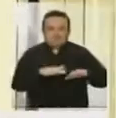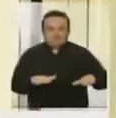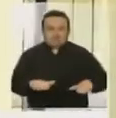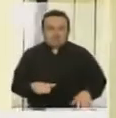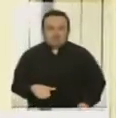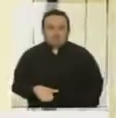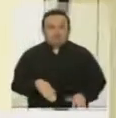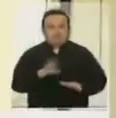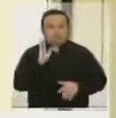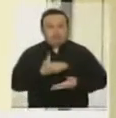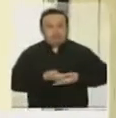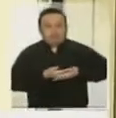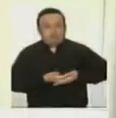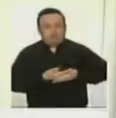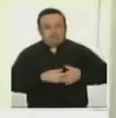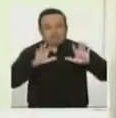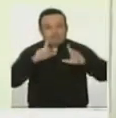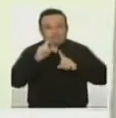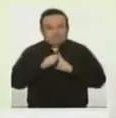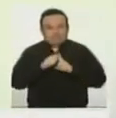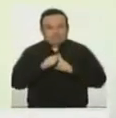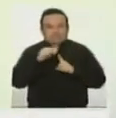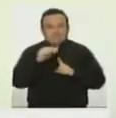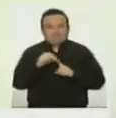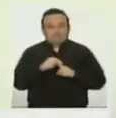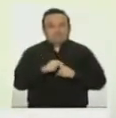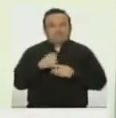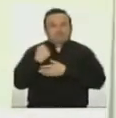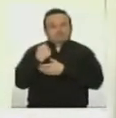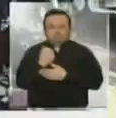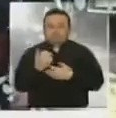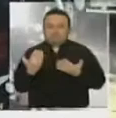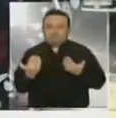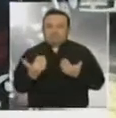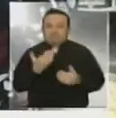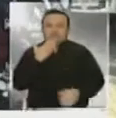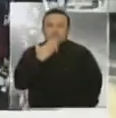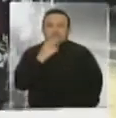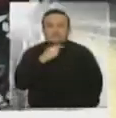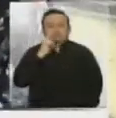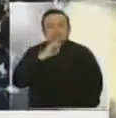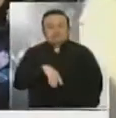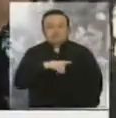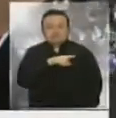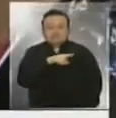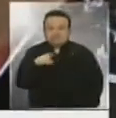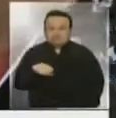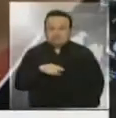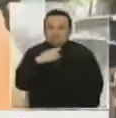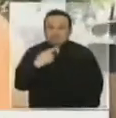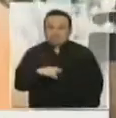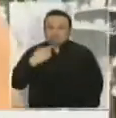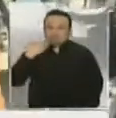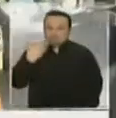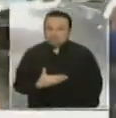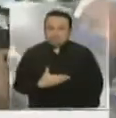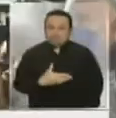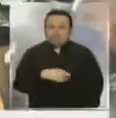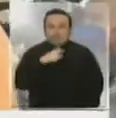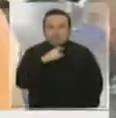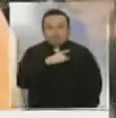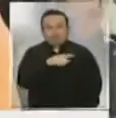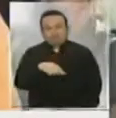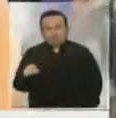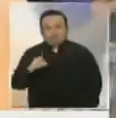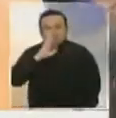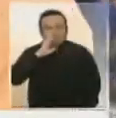más pequeño un lactante de 10 meses, por lo mismo no solo la ayuda es necesaria, también saber si alguno de ellos está contagiado y desarrollar un proceso